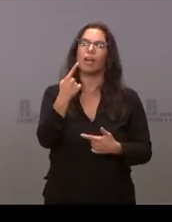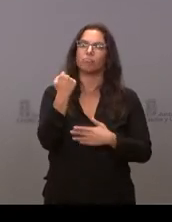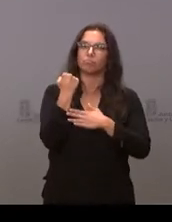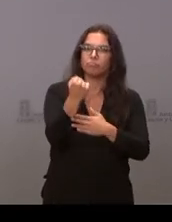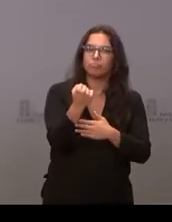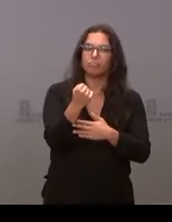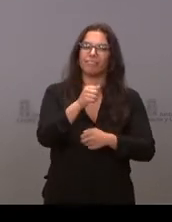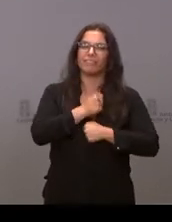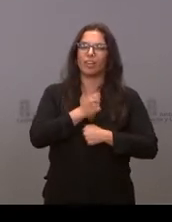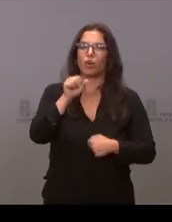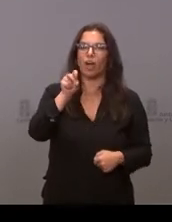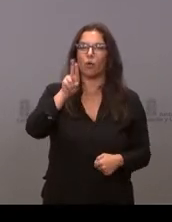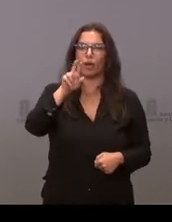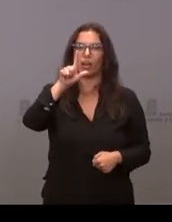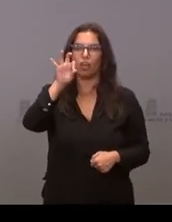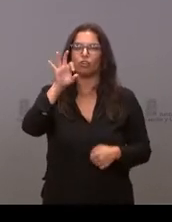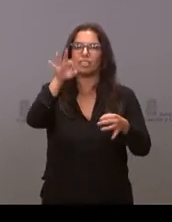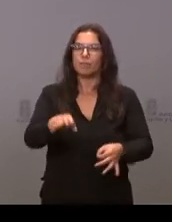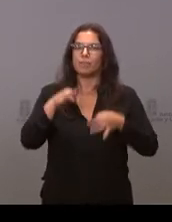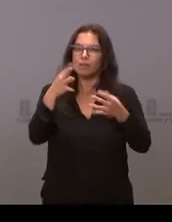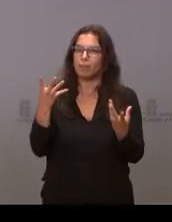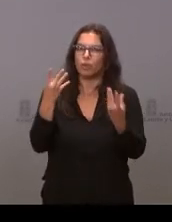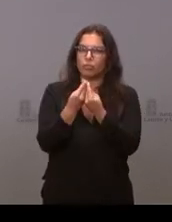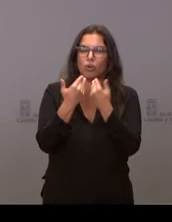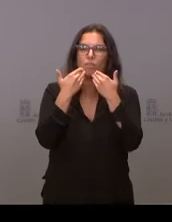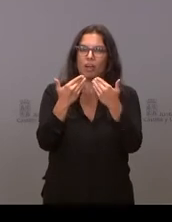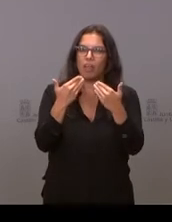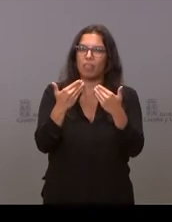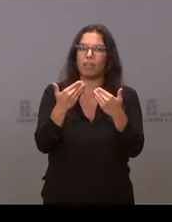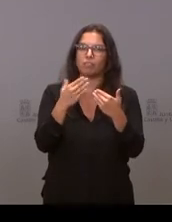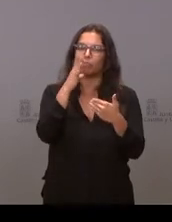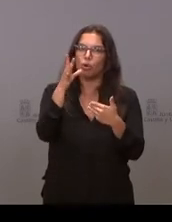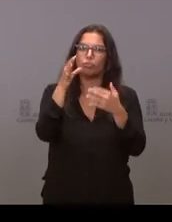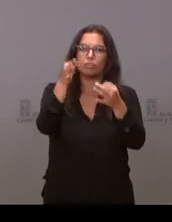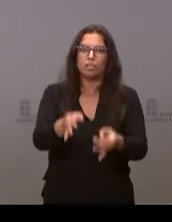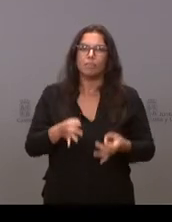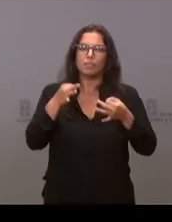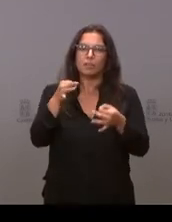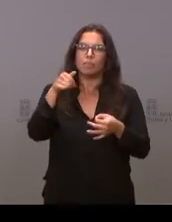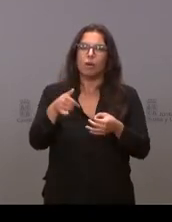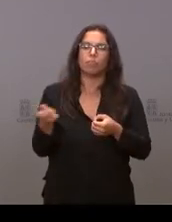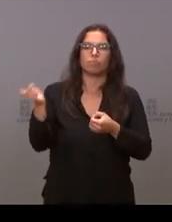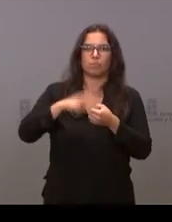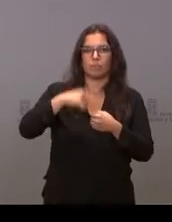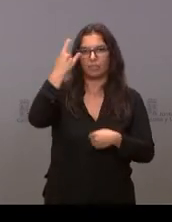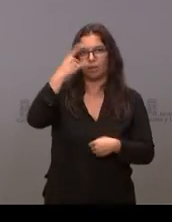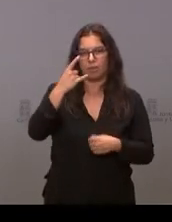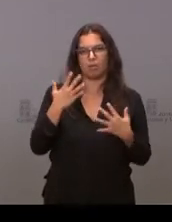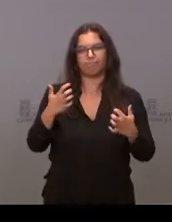Aurelio, como siempre, a tu lado, contigo. Muchas gracias por estar una vez más hoy aquí en Salamanca.